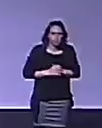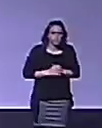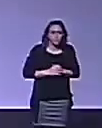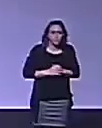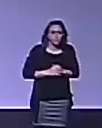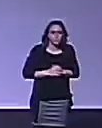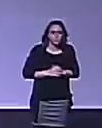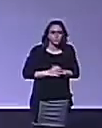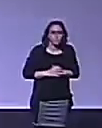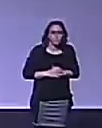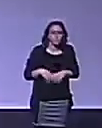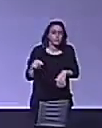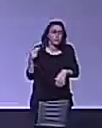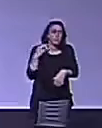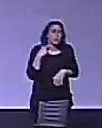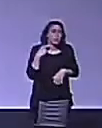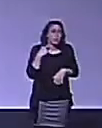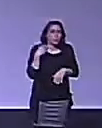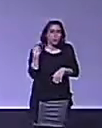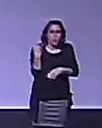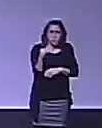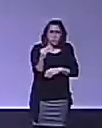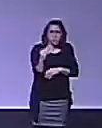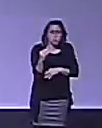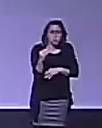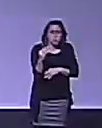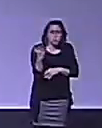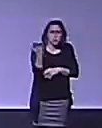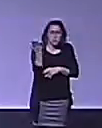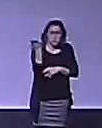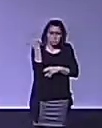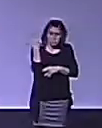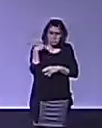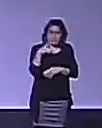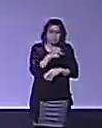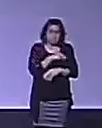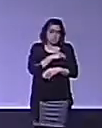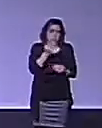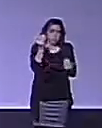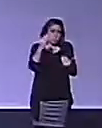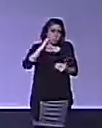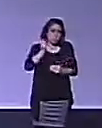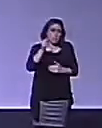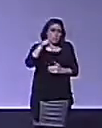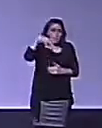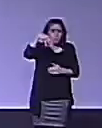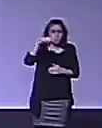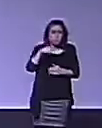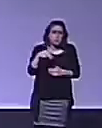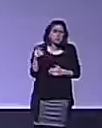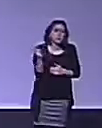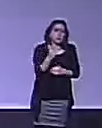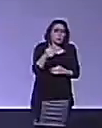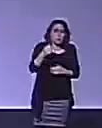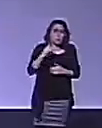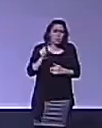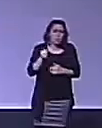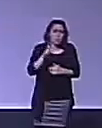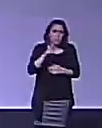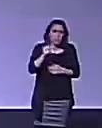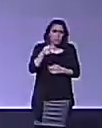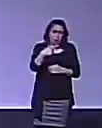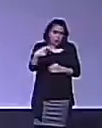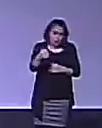Foral pues, empezó a otorgar este premio homenaje a Carmen Adarraga. Quiero agradecer especialmente la presencia de su hijo, de